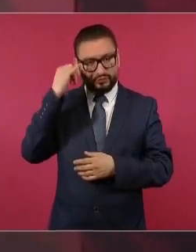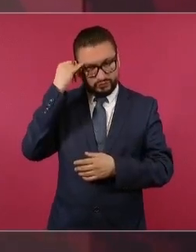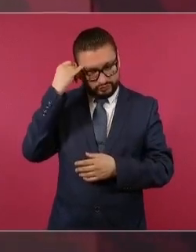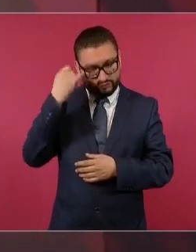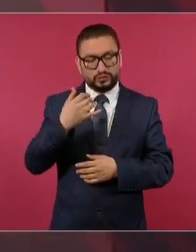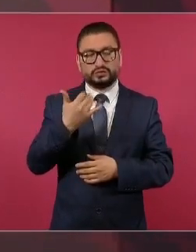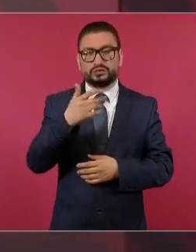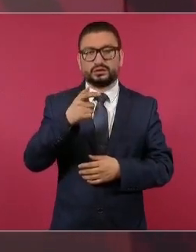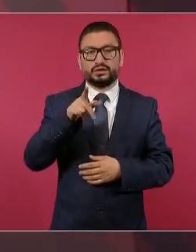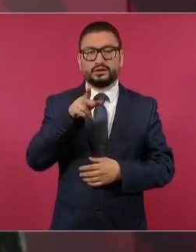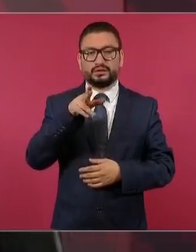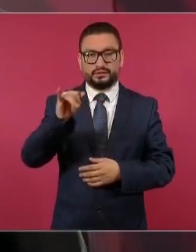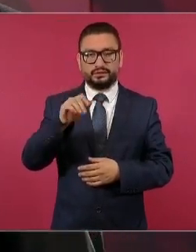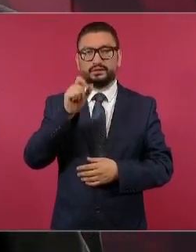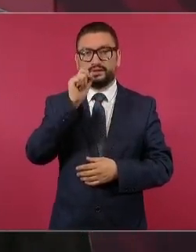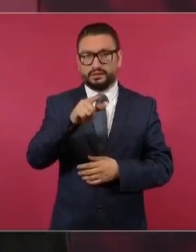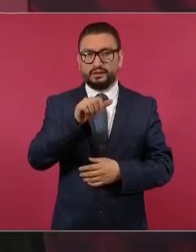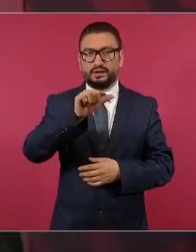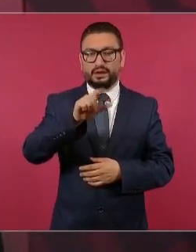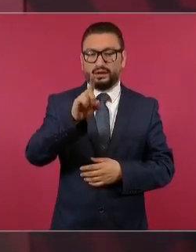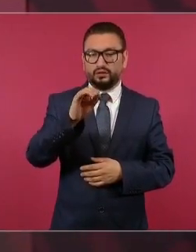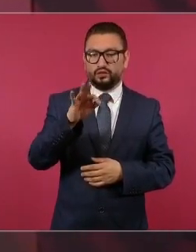de la Huerta,